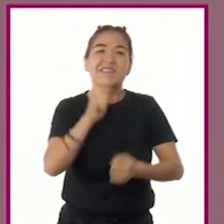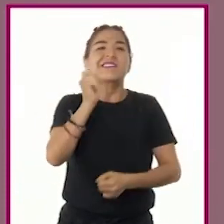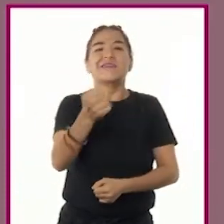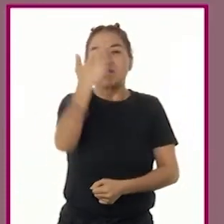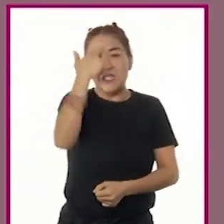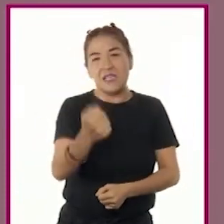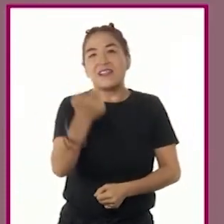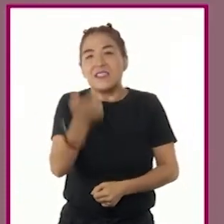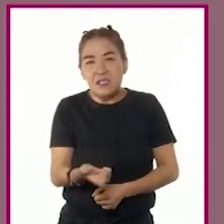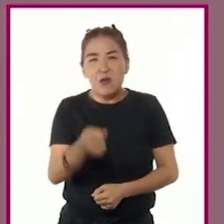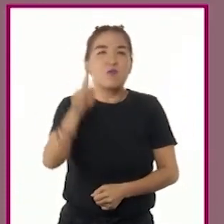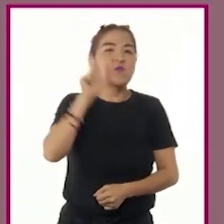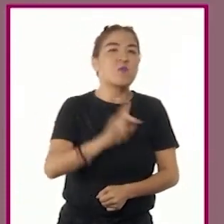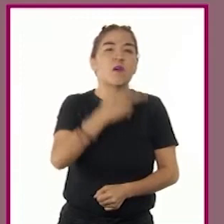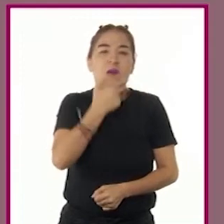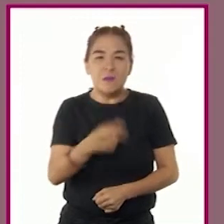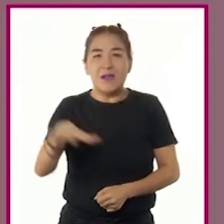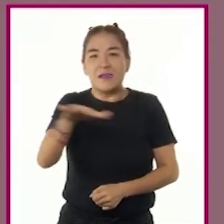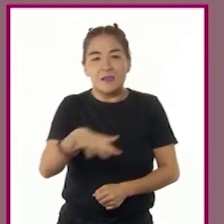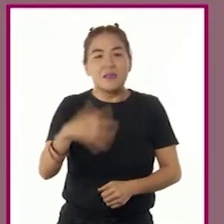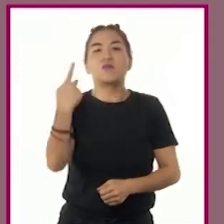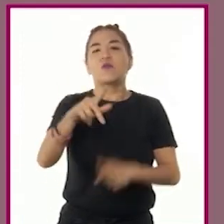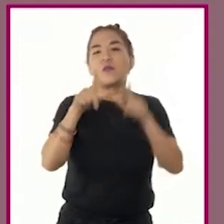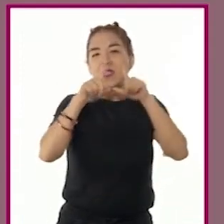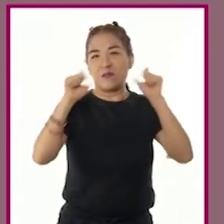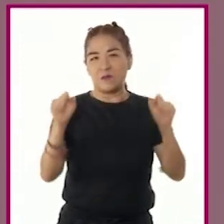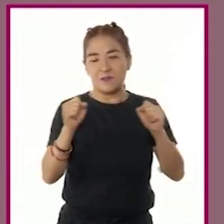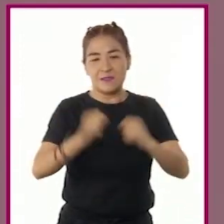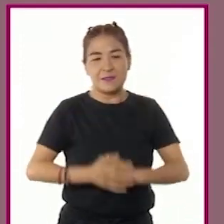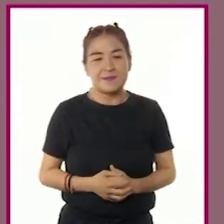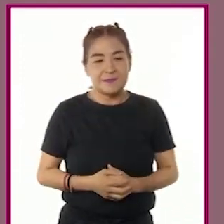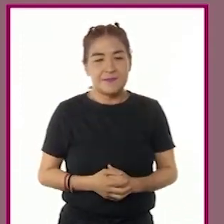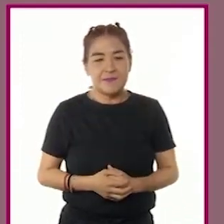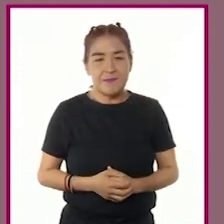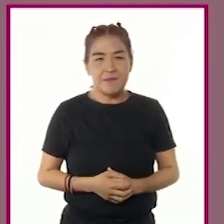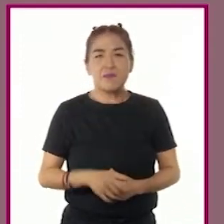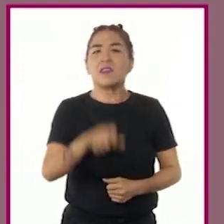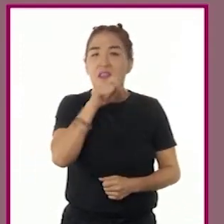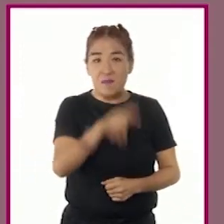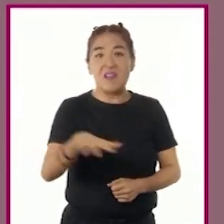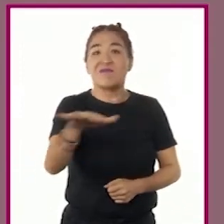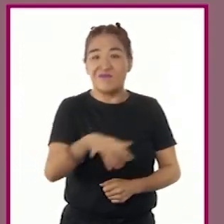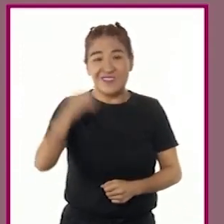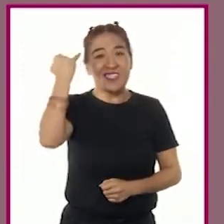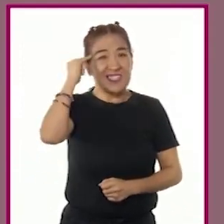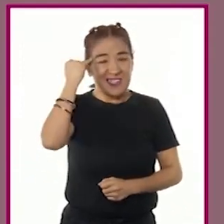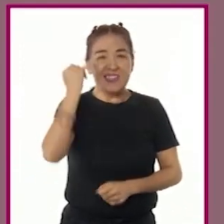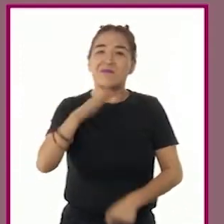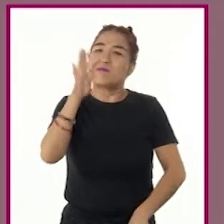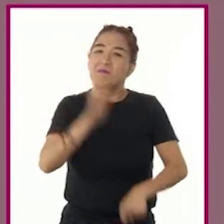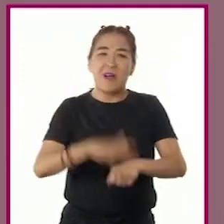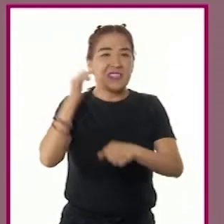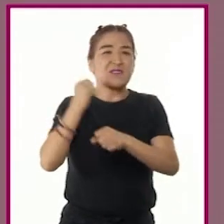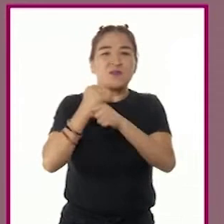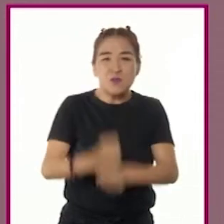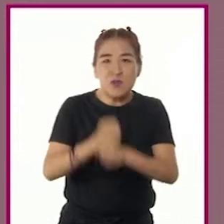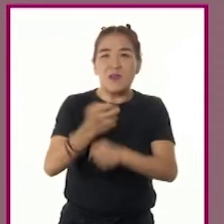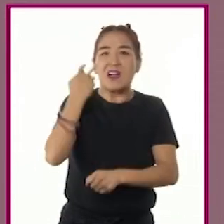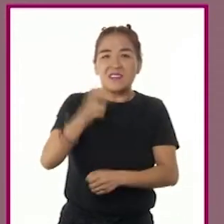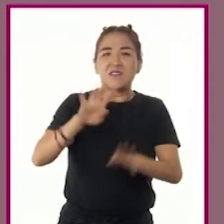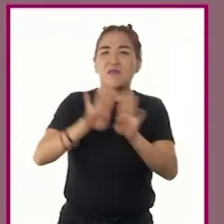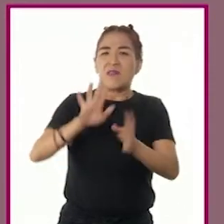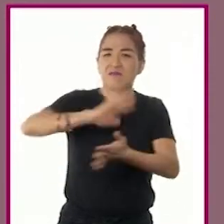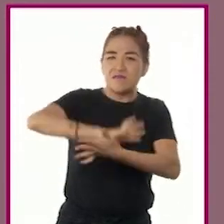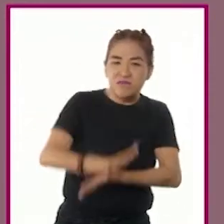recursos, el género y la condición lingüística. También son los indígenas quienes más padecen la marginación en los